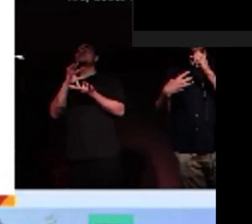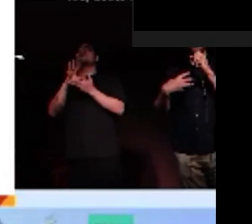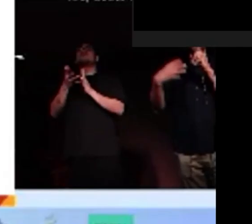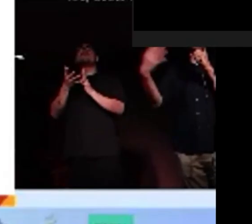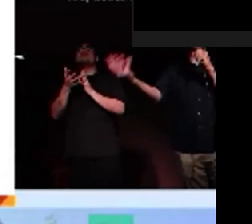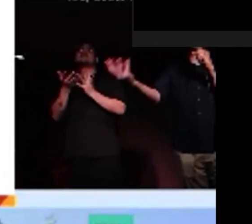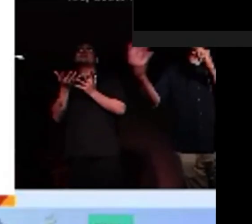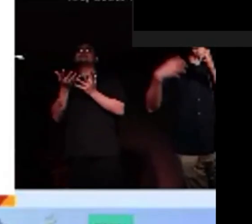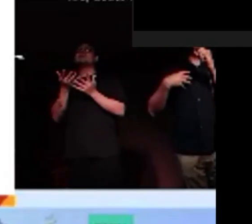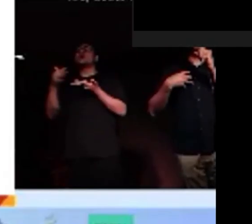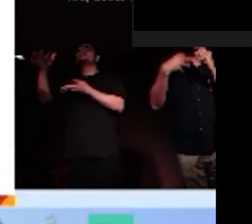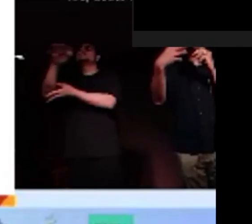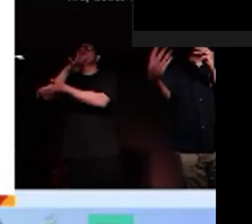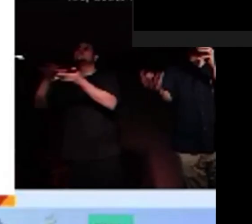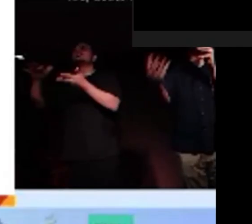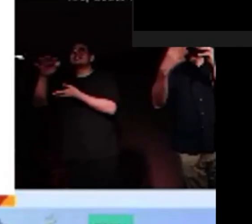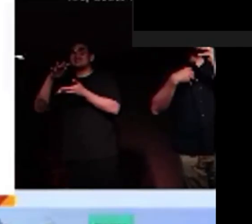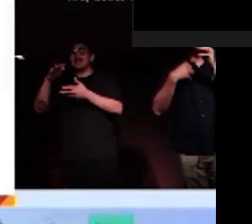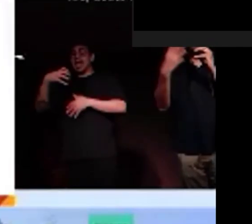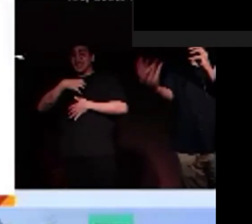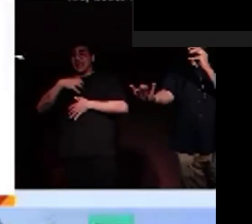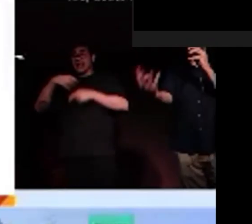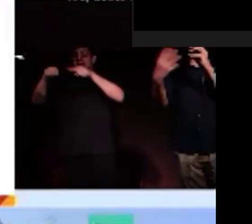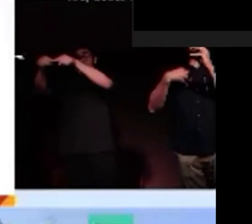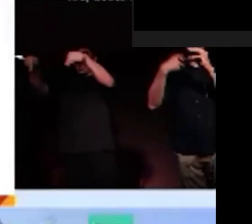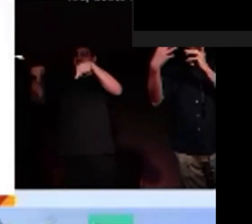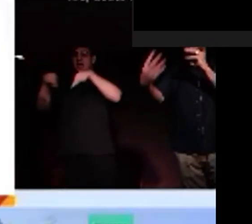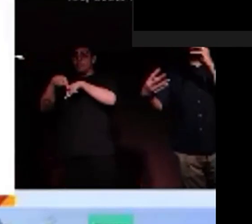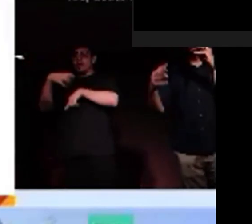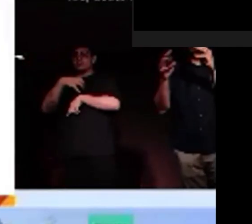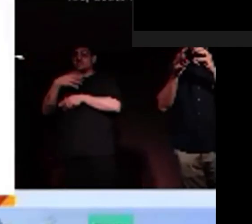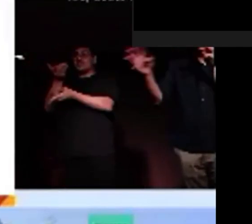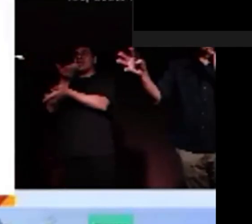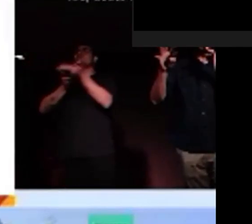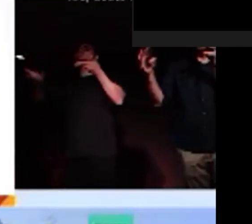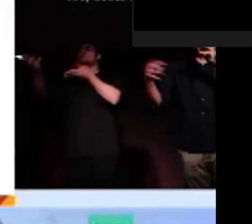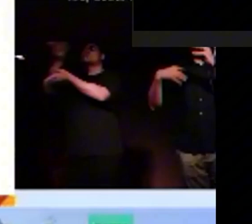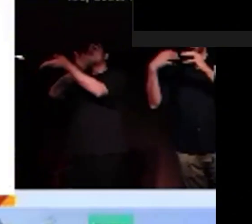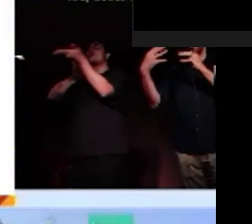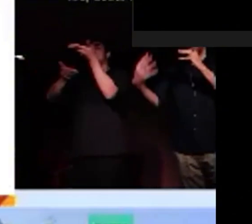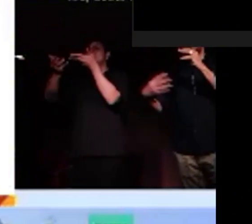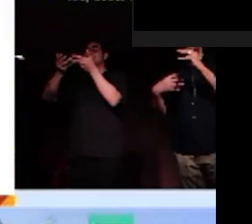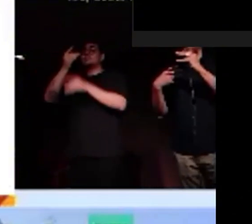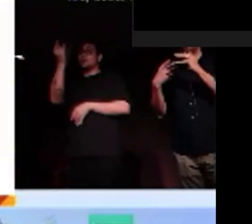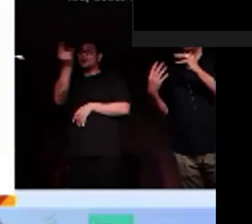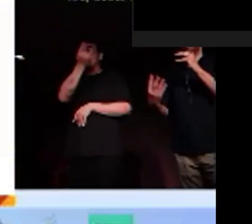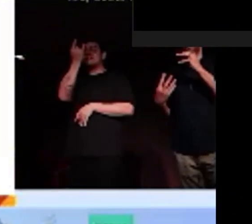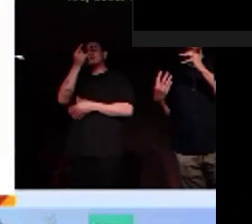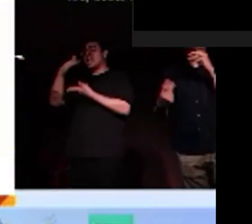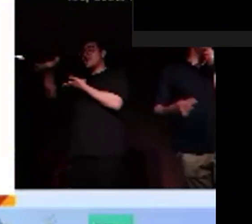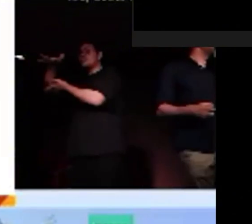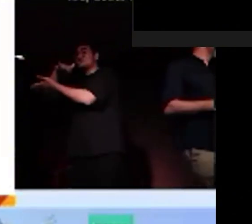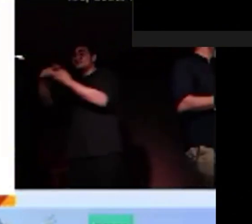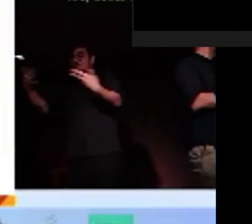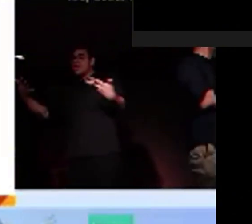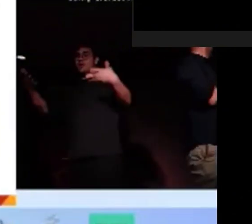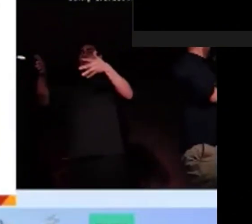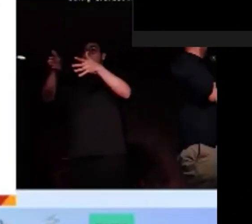con personas de la sociedad. Que la universidad y la sociedad no sean cosas aisladas, sino que compartan